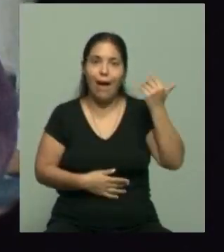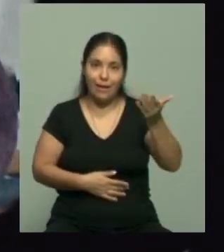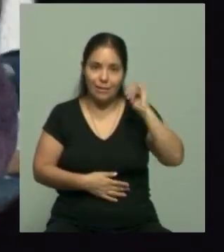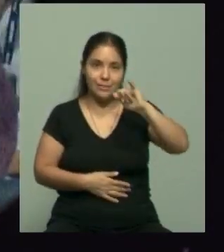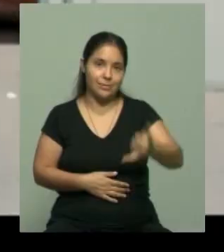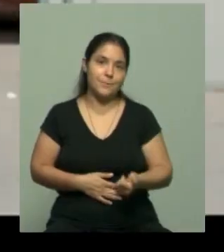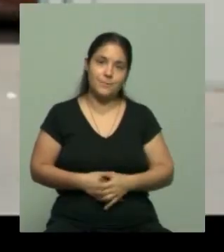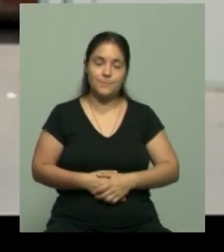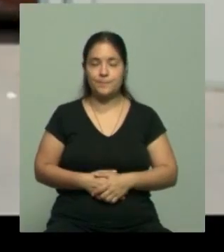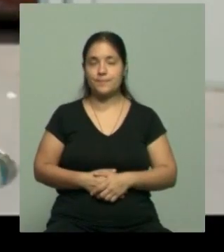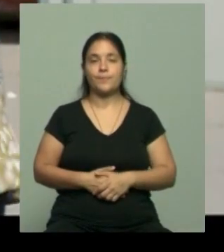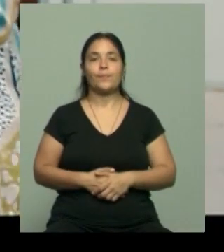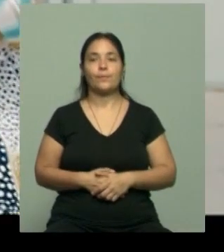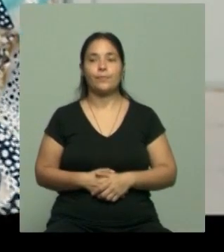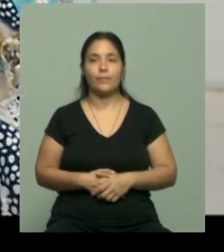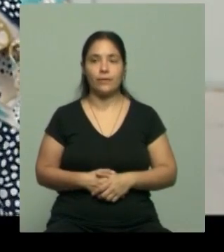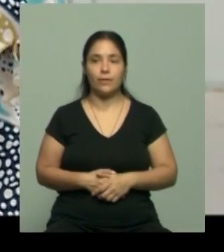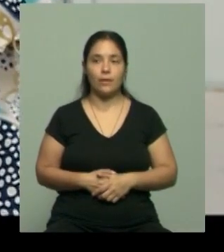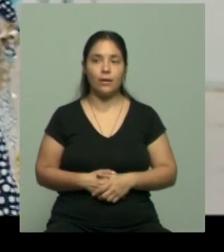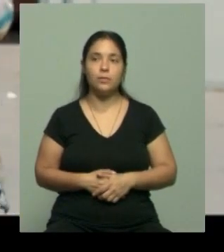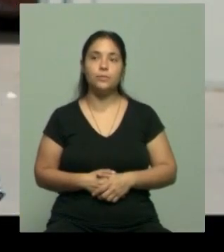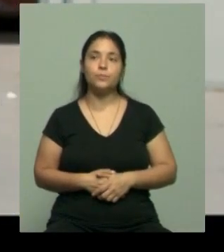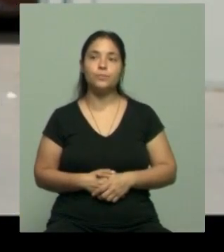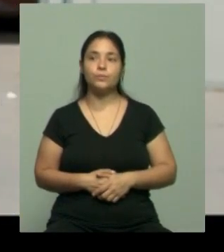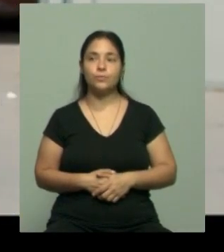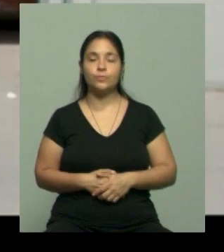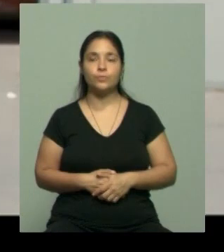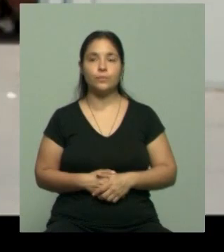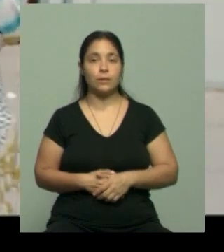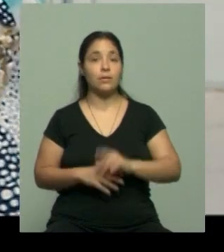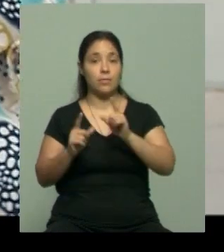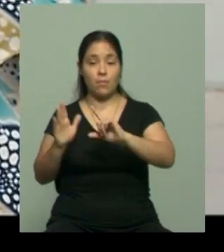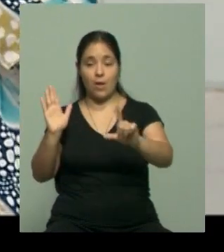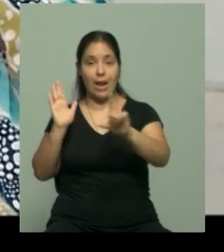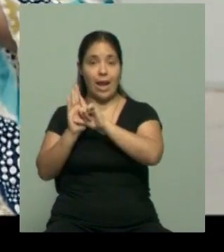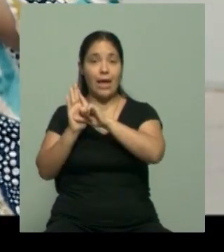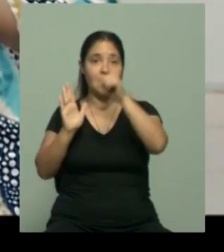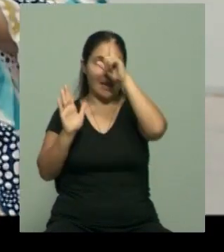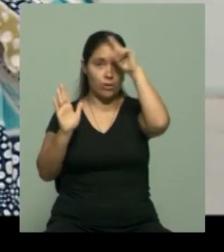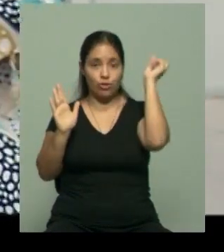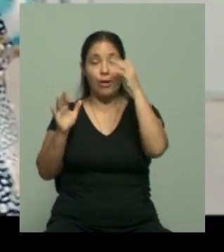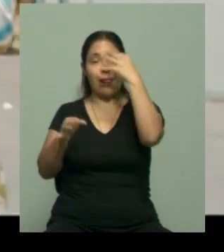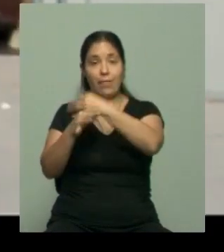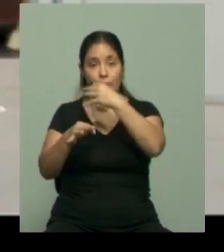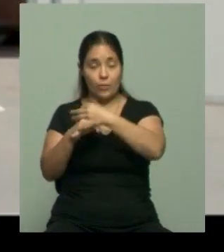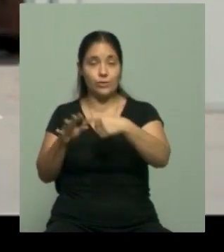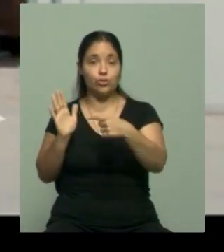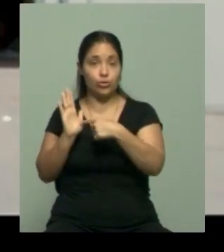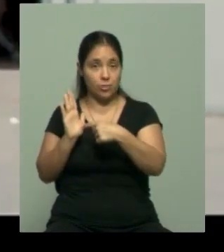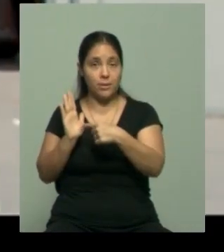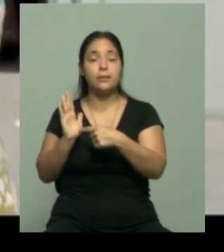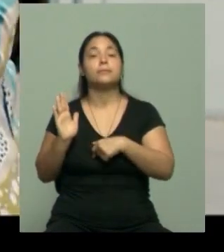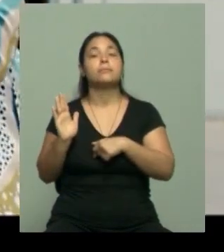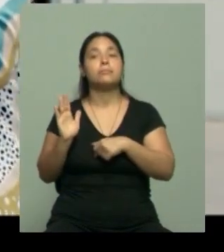camino. Que justamente, bueno, la Ley Nacional de Educación